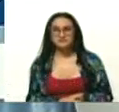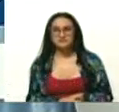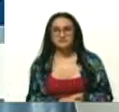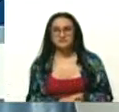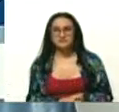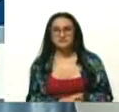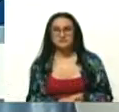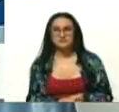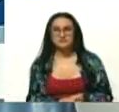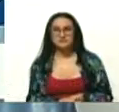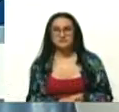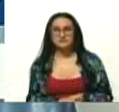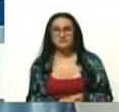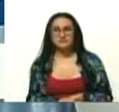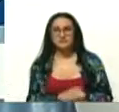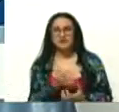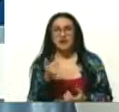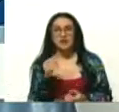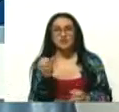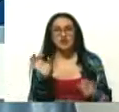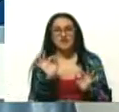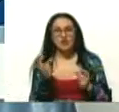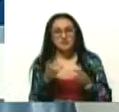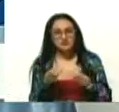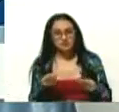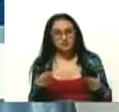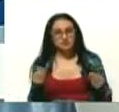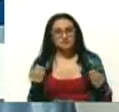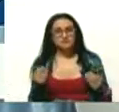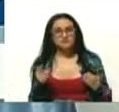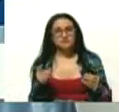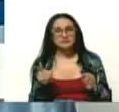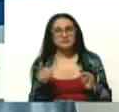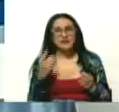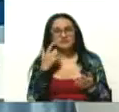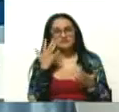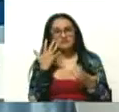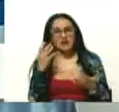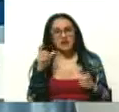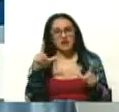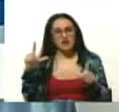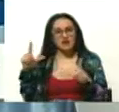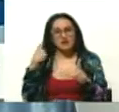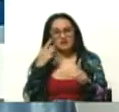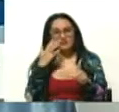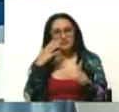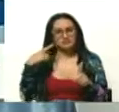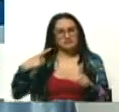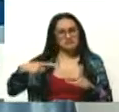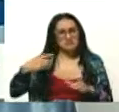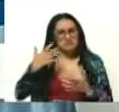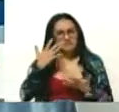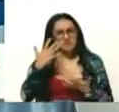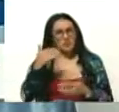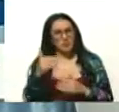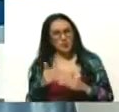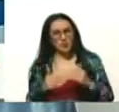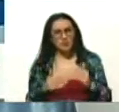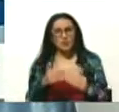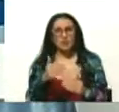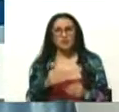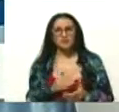Incluso hay una manera muy sutil de llevar eso en imágenes que uno va viendo poco a poco. Así